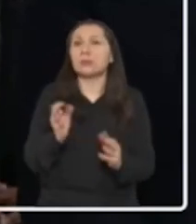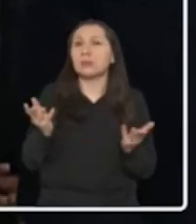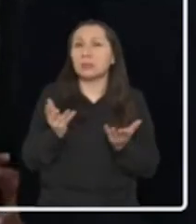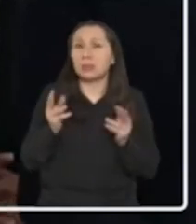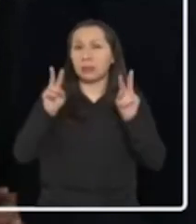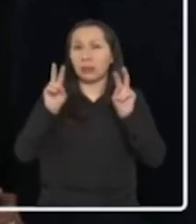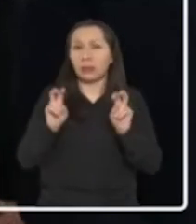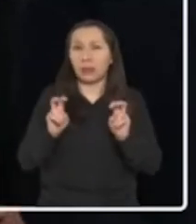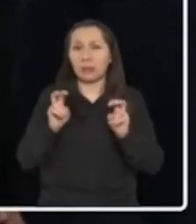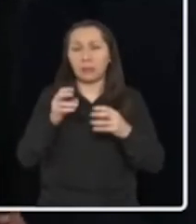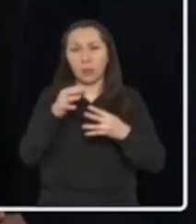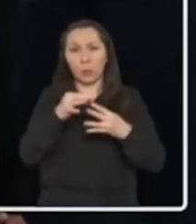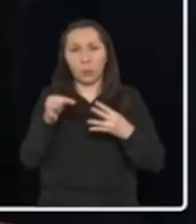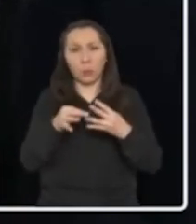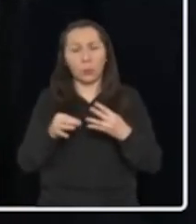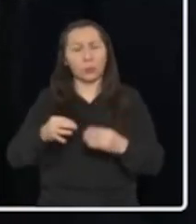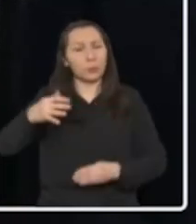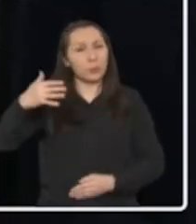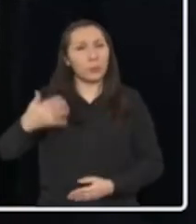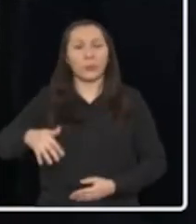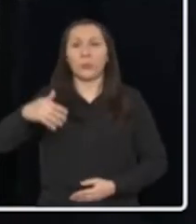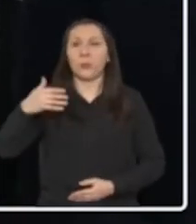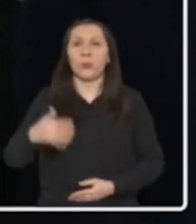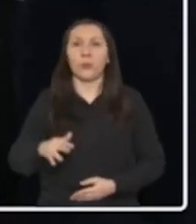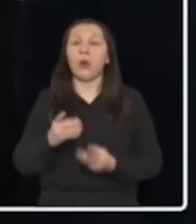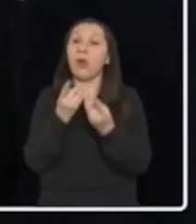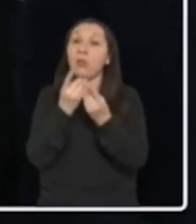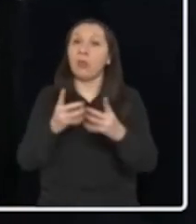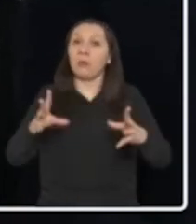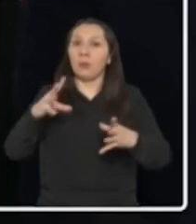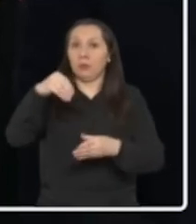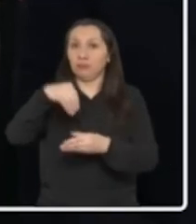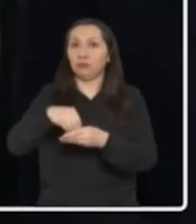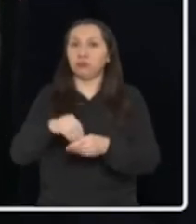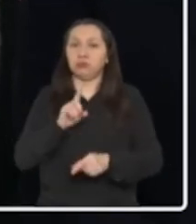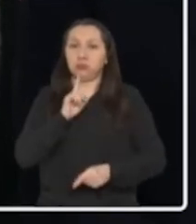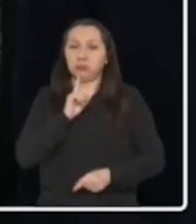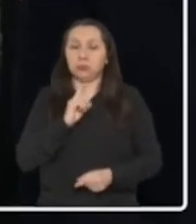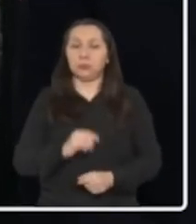son elementos esenciales en una democracia.